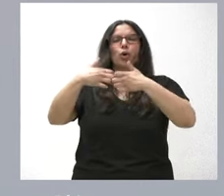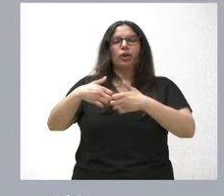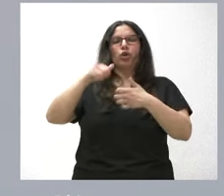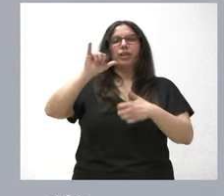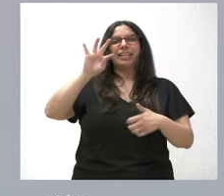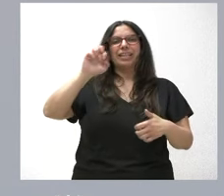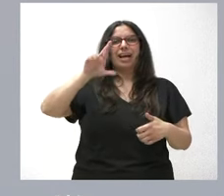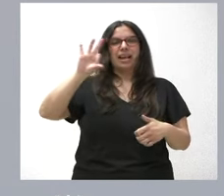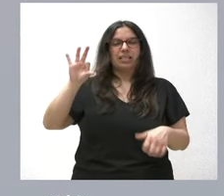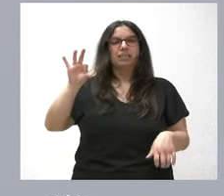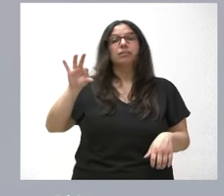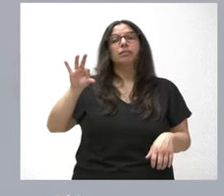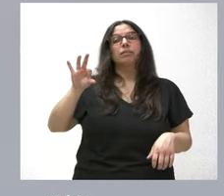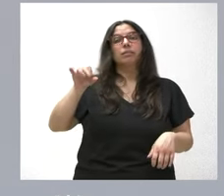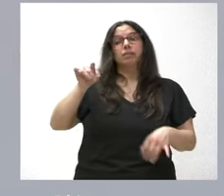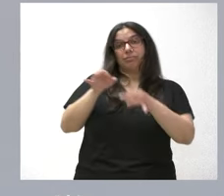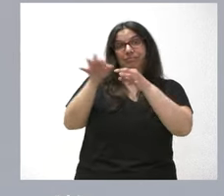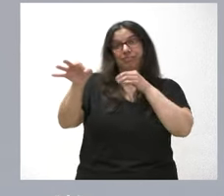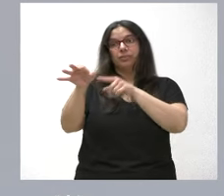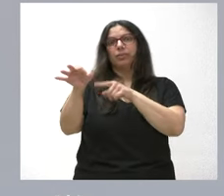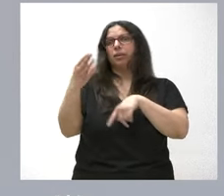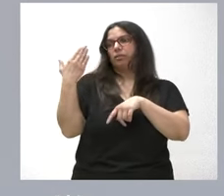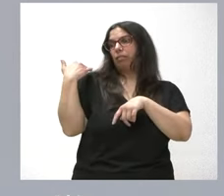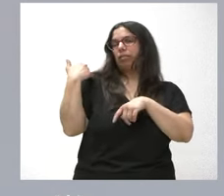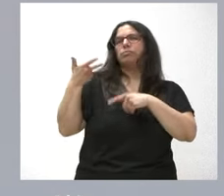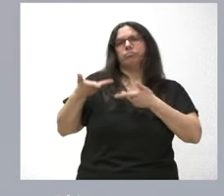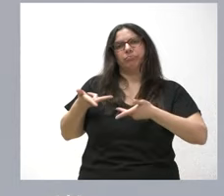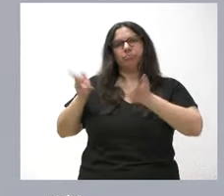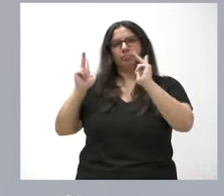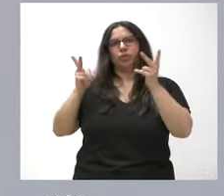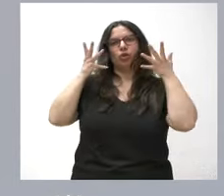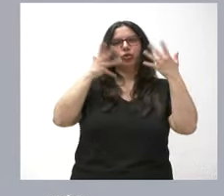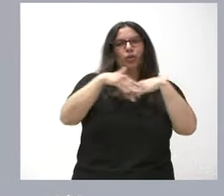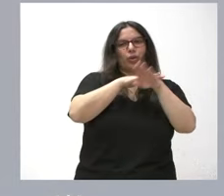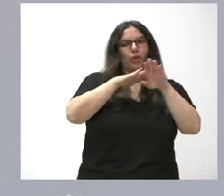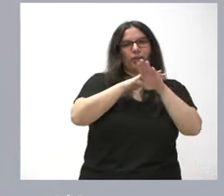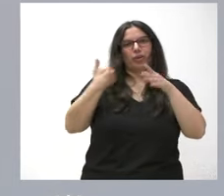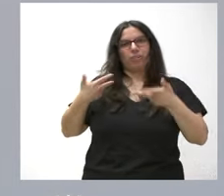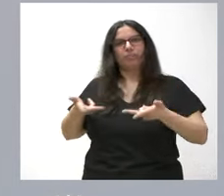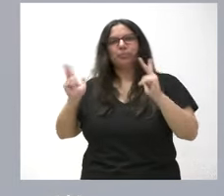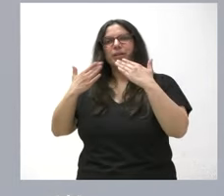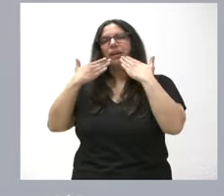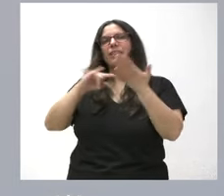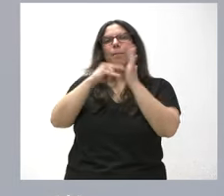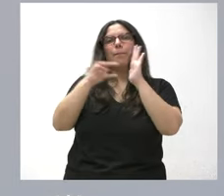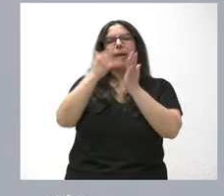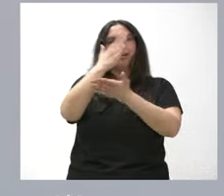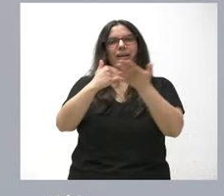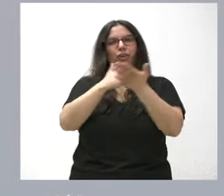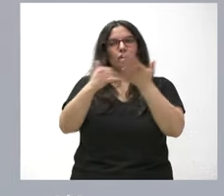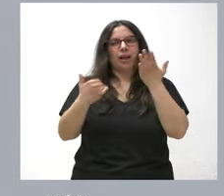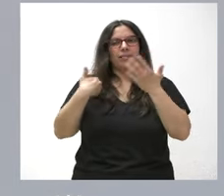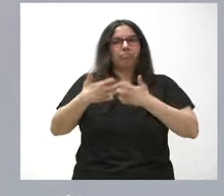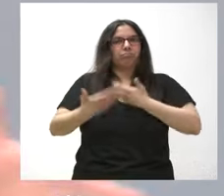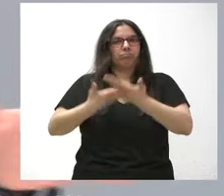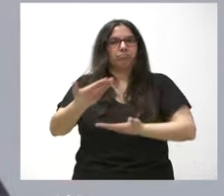de Porreros, que fueron el otro día autorizadas por el Consejo de Gobierno de Castilla y León a través del plan regional que está puesto en marcha.